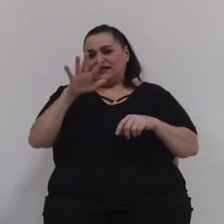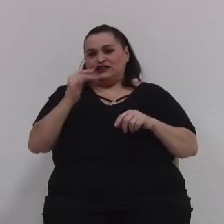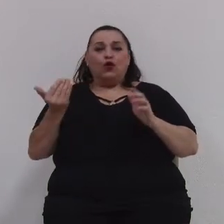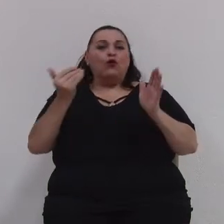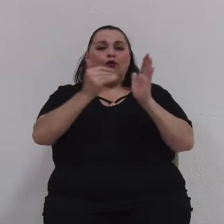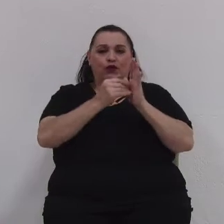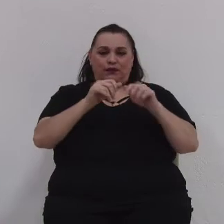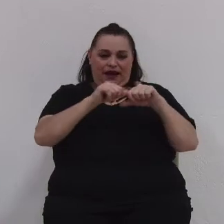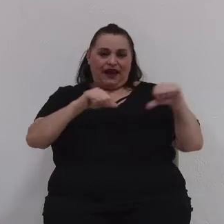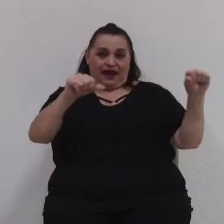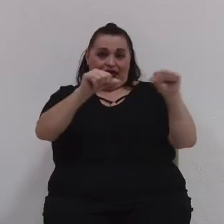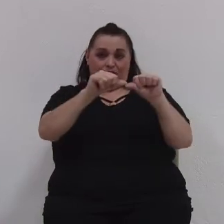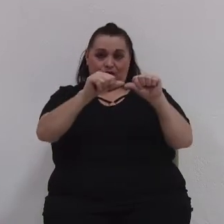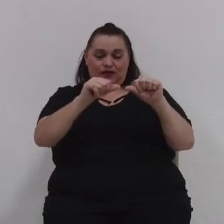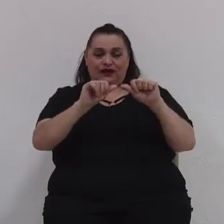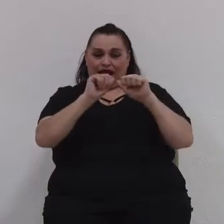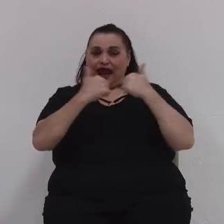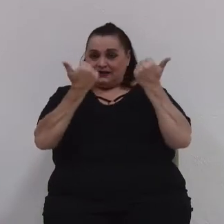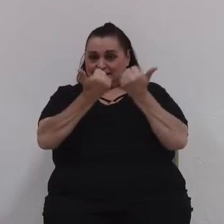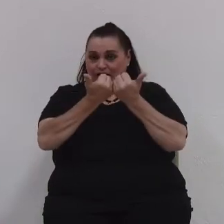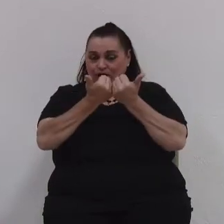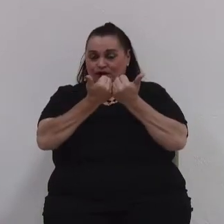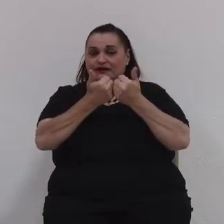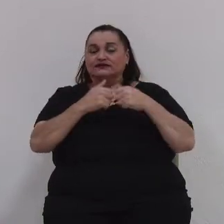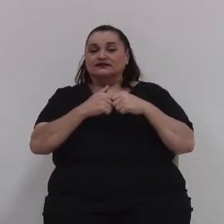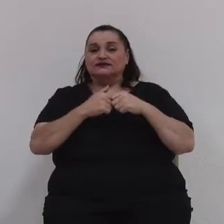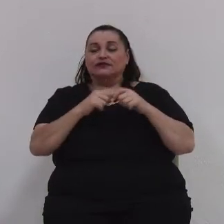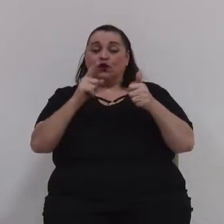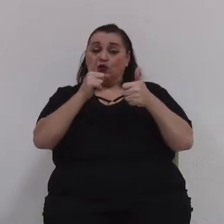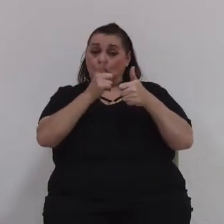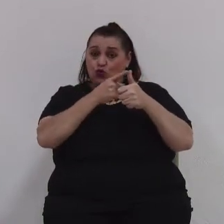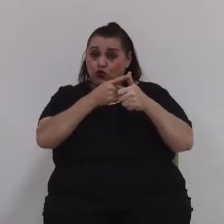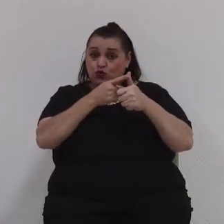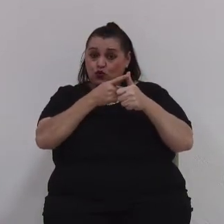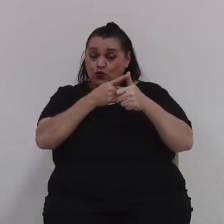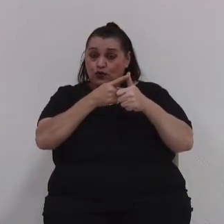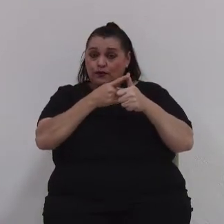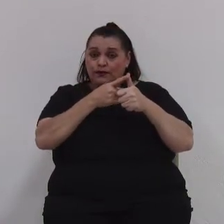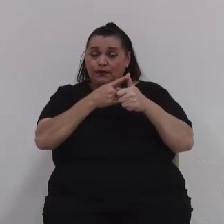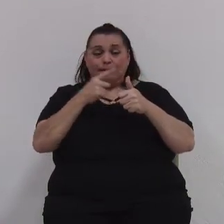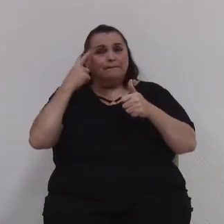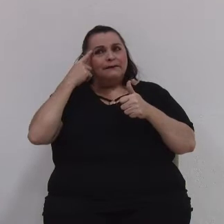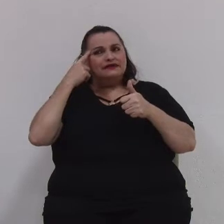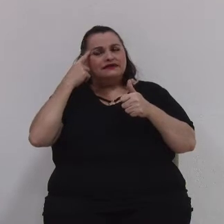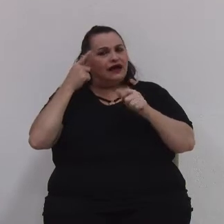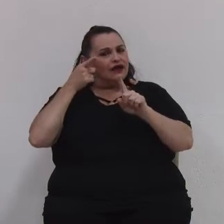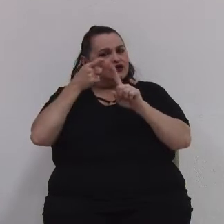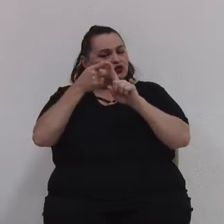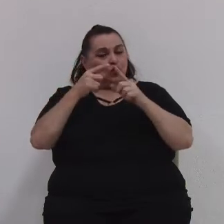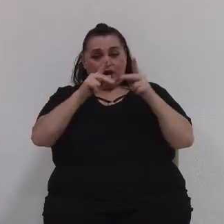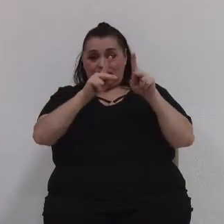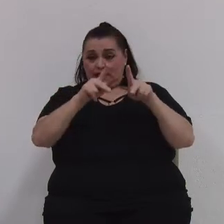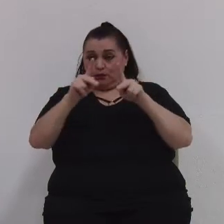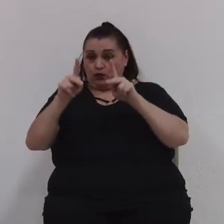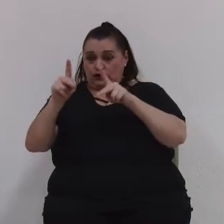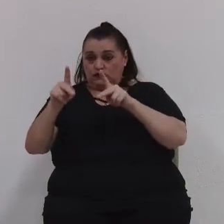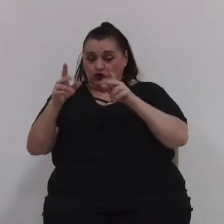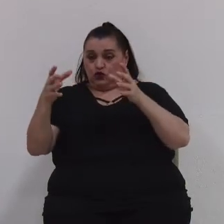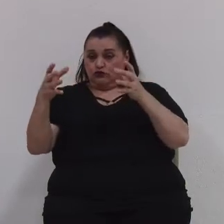¿verdad? Pero uno es, digamos, pensando sobre todo esta población